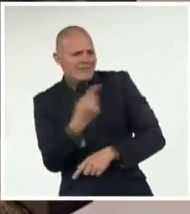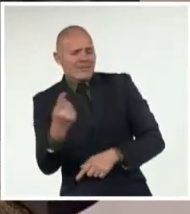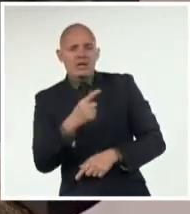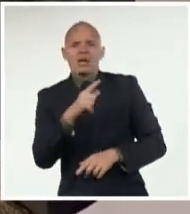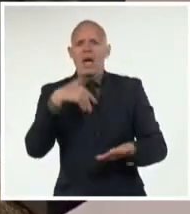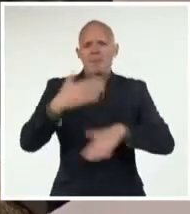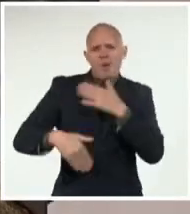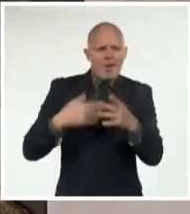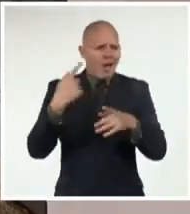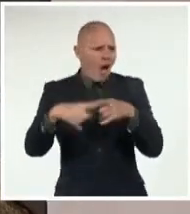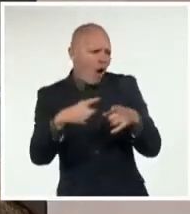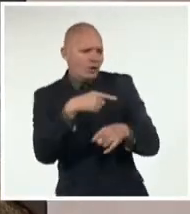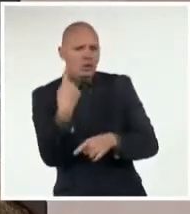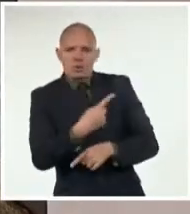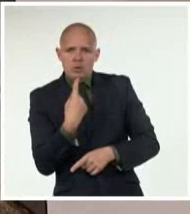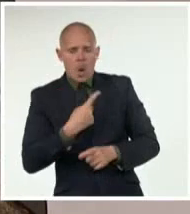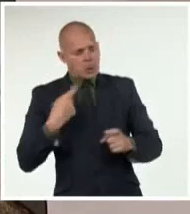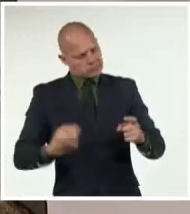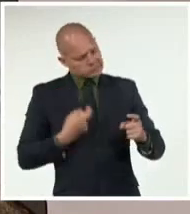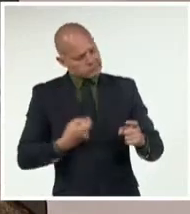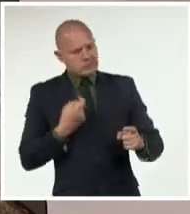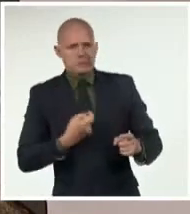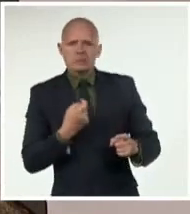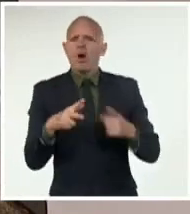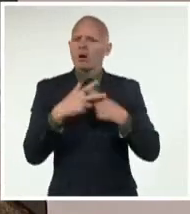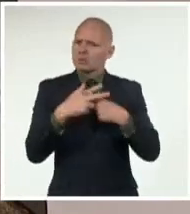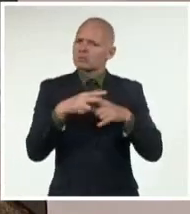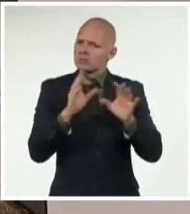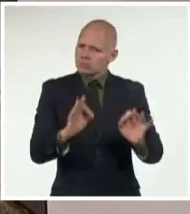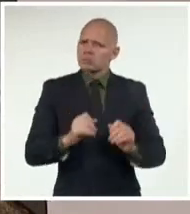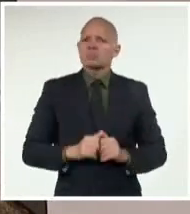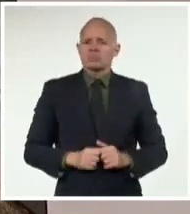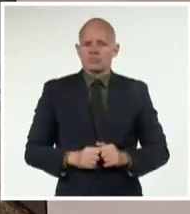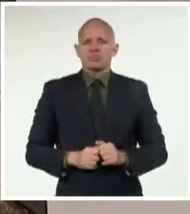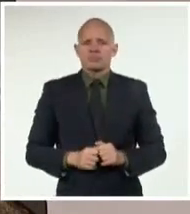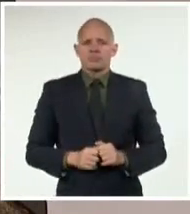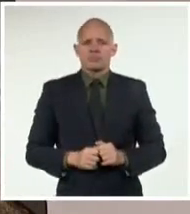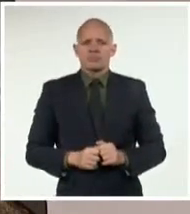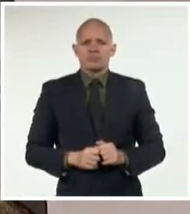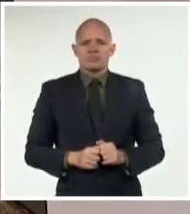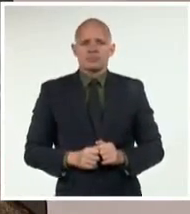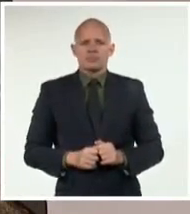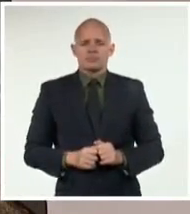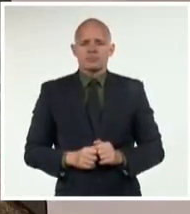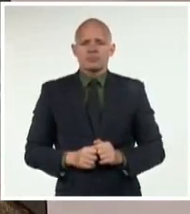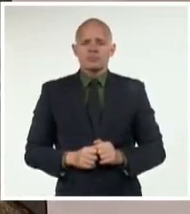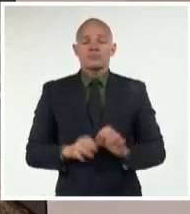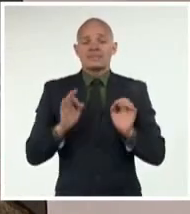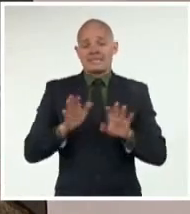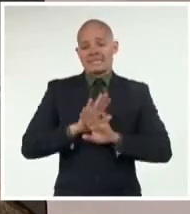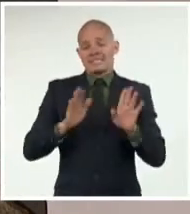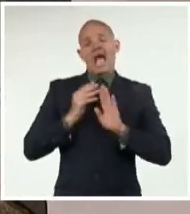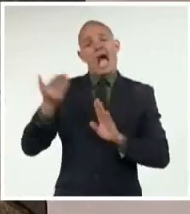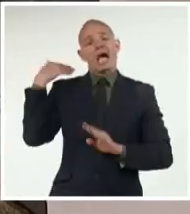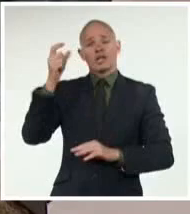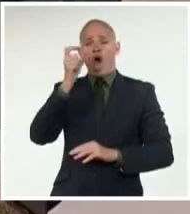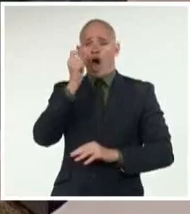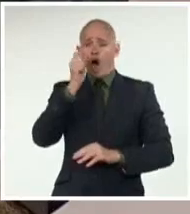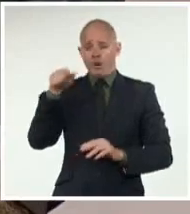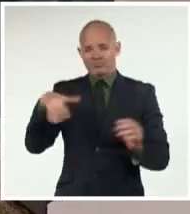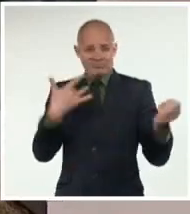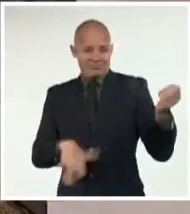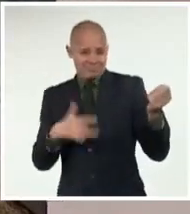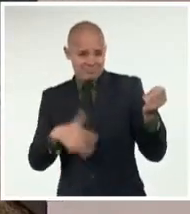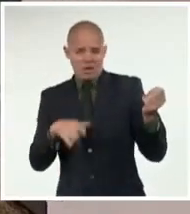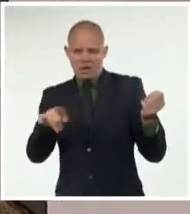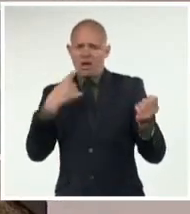corazón, como dice el verso de una canción de nuestro trovador Vicente Feliú, que describe poéticamente el